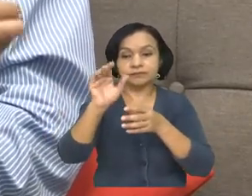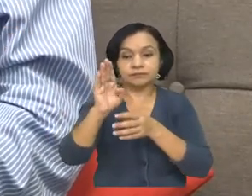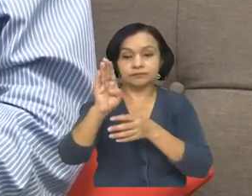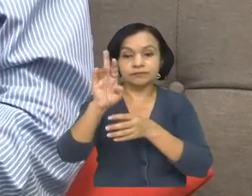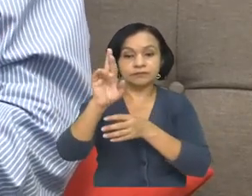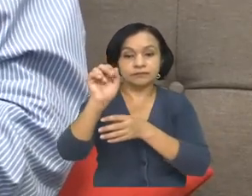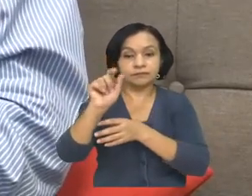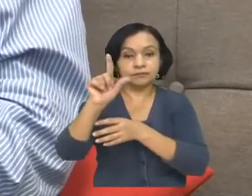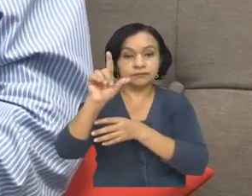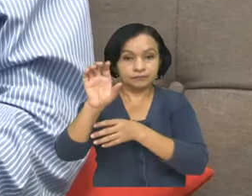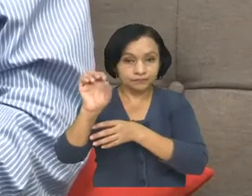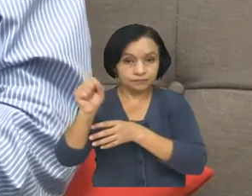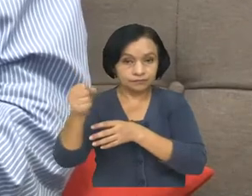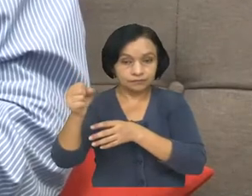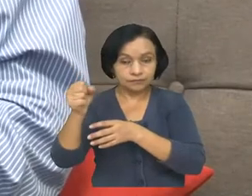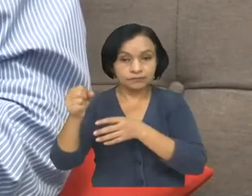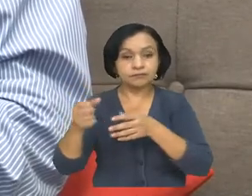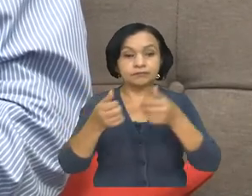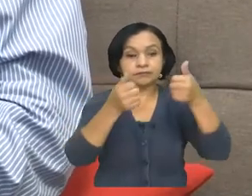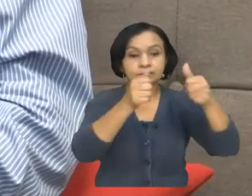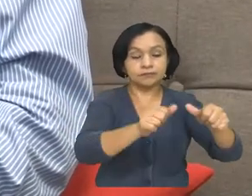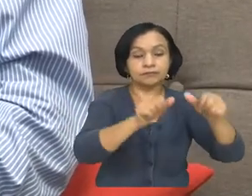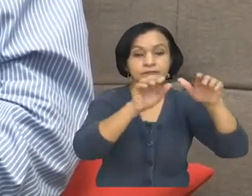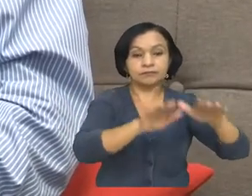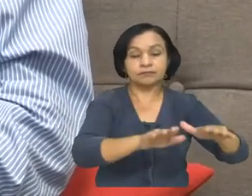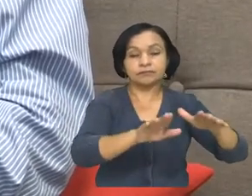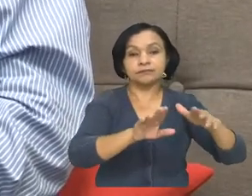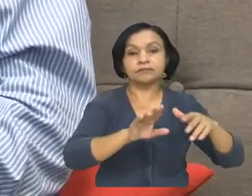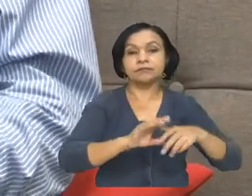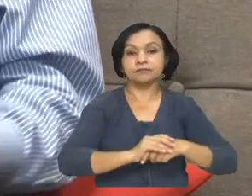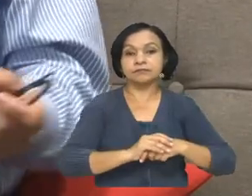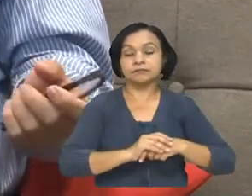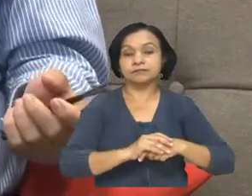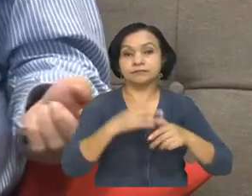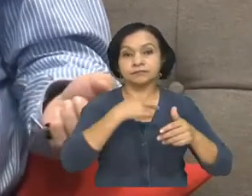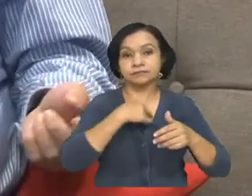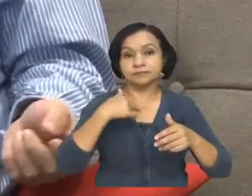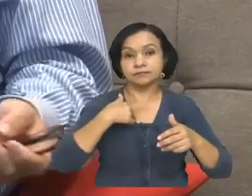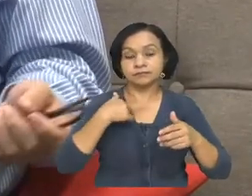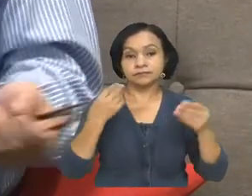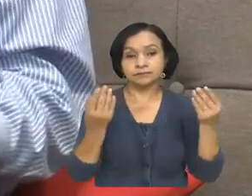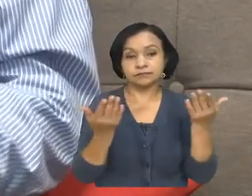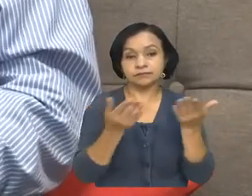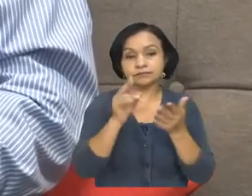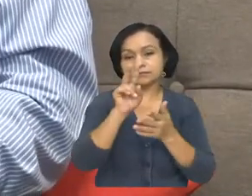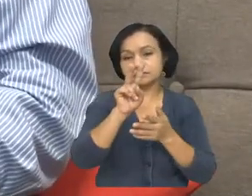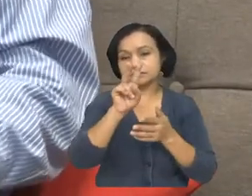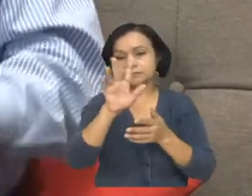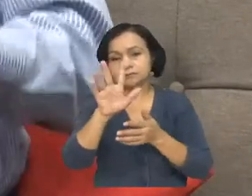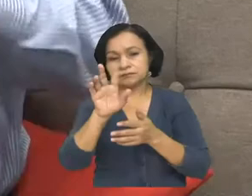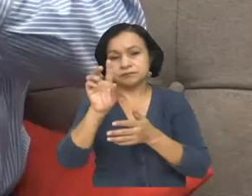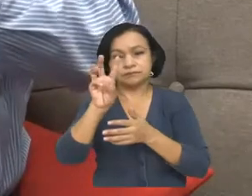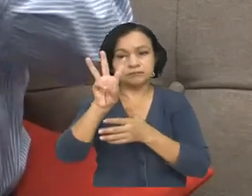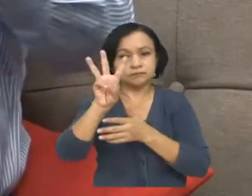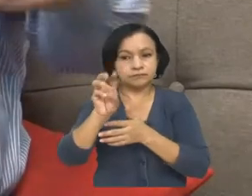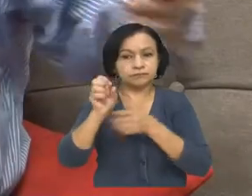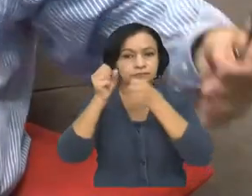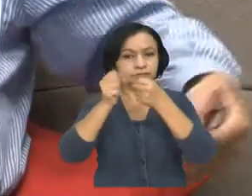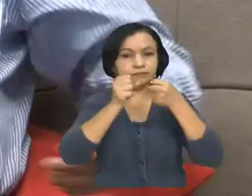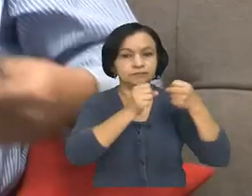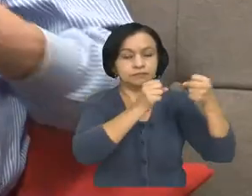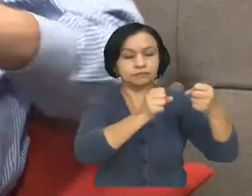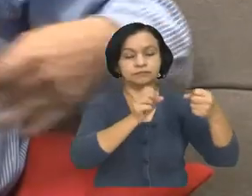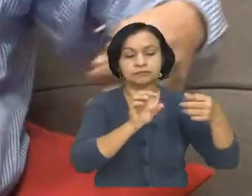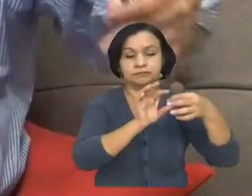el comandante se llega a establecer a Vía Progreso. Allá entonces ya llegó como con 25, 30 hombres, más los que nosotros